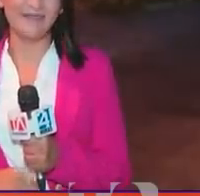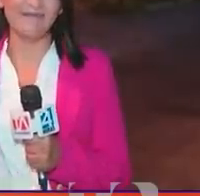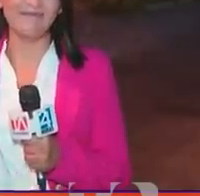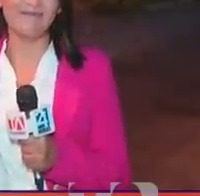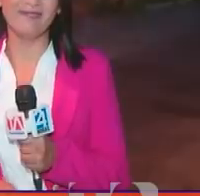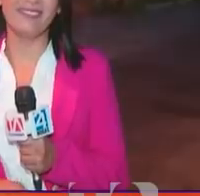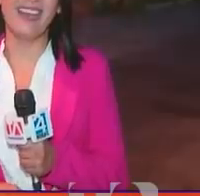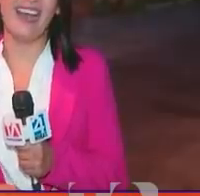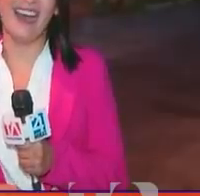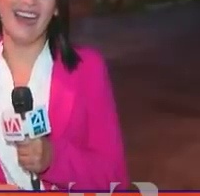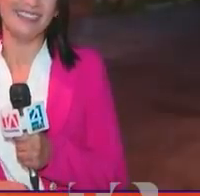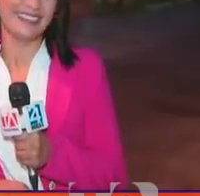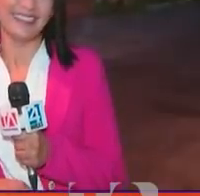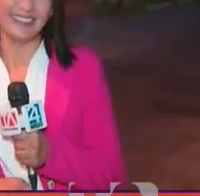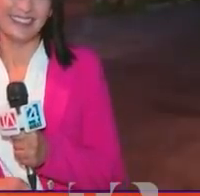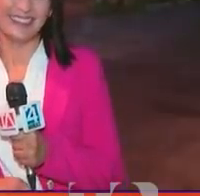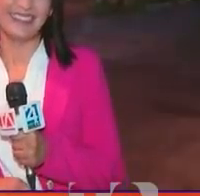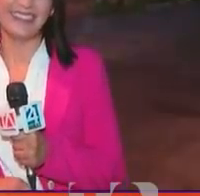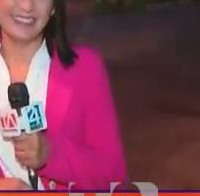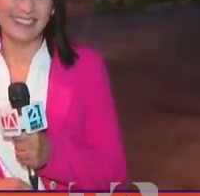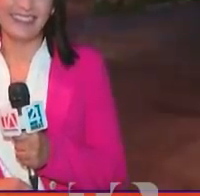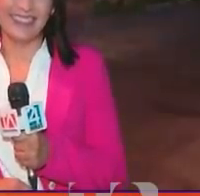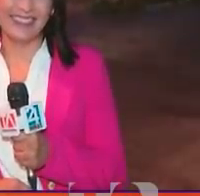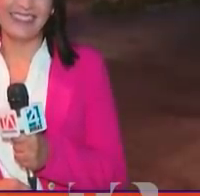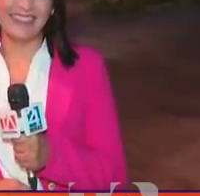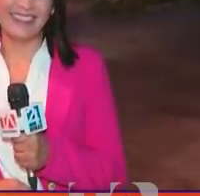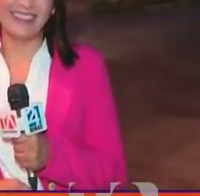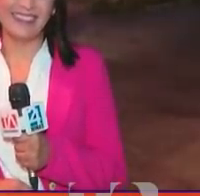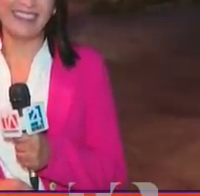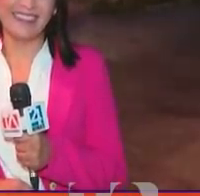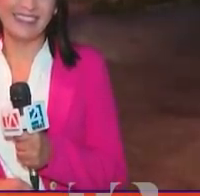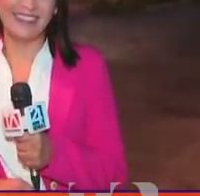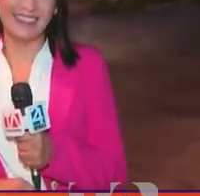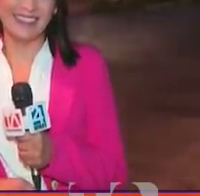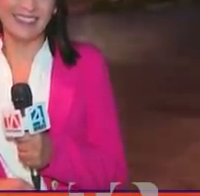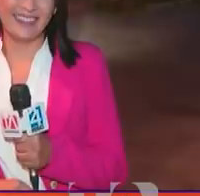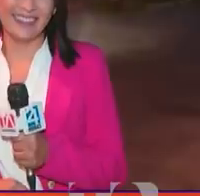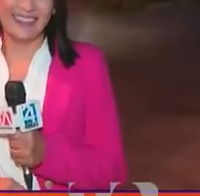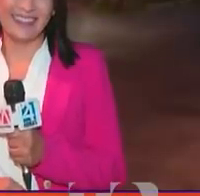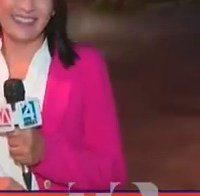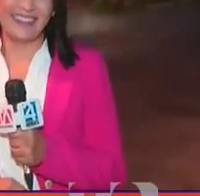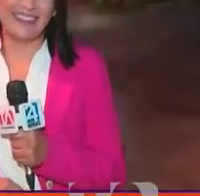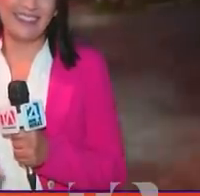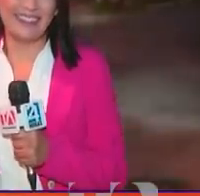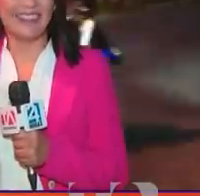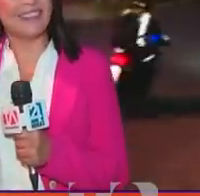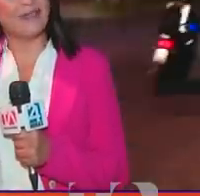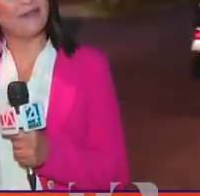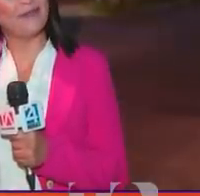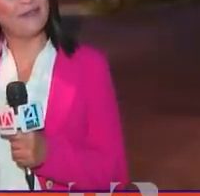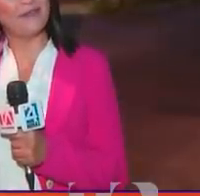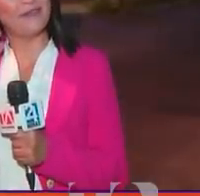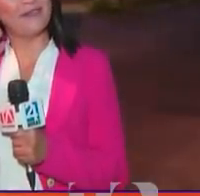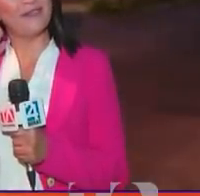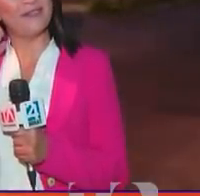Sí parecen quinceañeras. Parecen quinceañeras, la verdad. A mí me preguntan, ¿qué edad tiene Fernandita? Yo les digo 15. ¿Qué